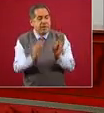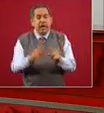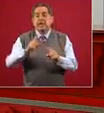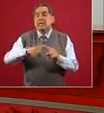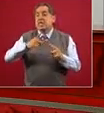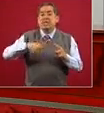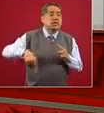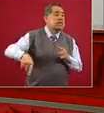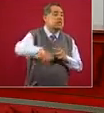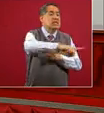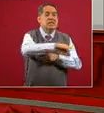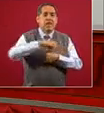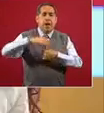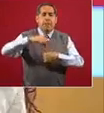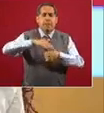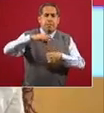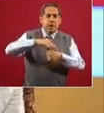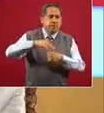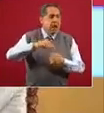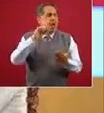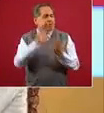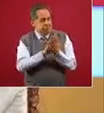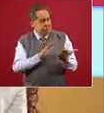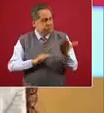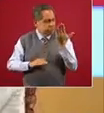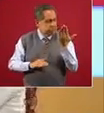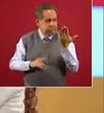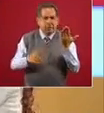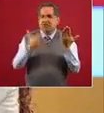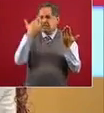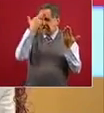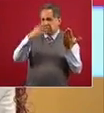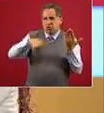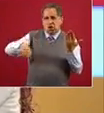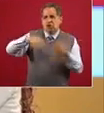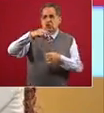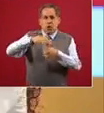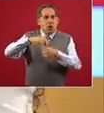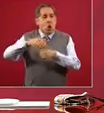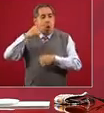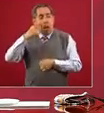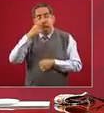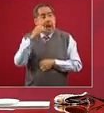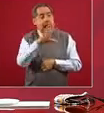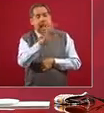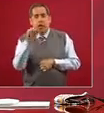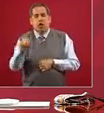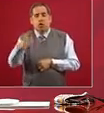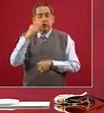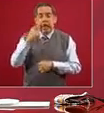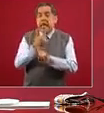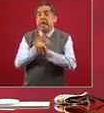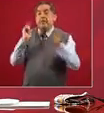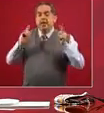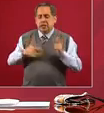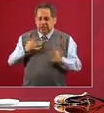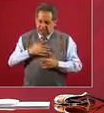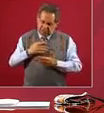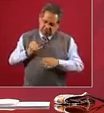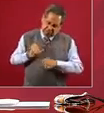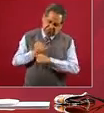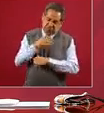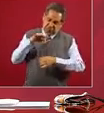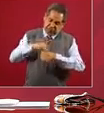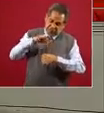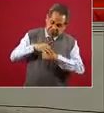de los trabajadores, que los trabajadores estén de acuerdo, elijan de manera libre y entonces se cuente con